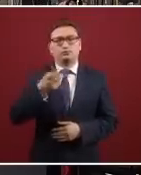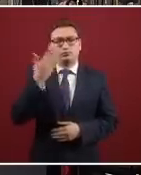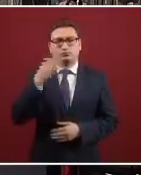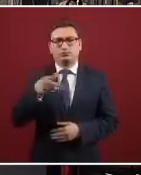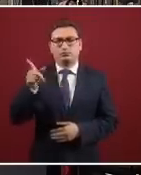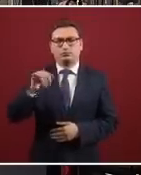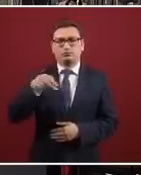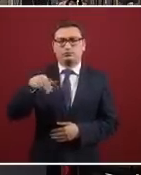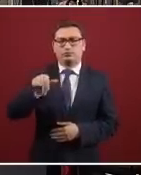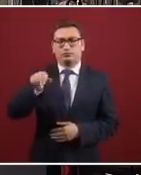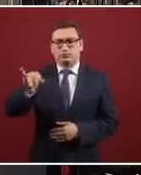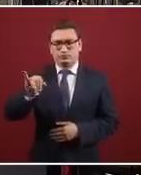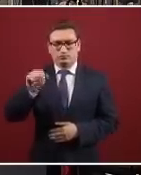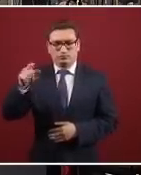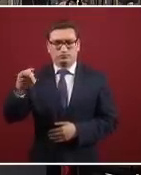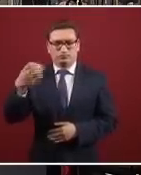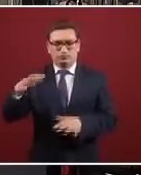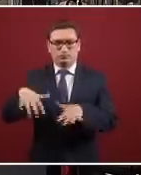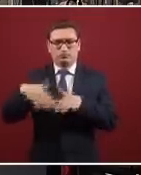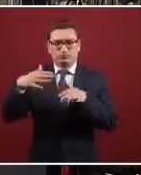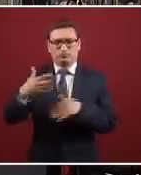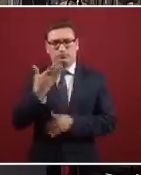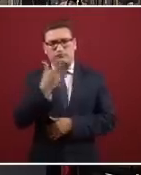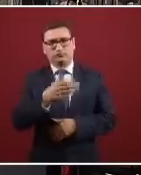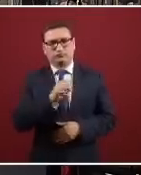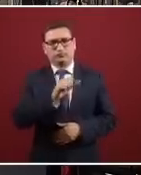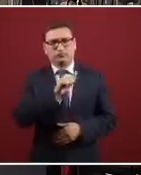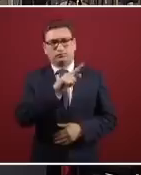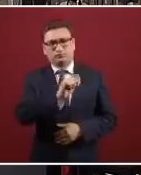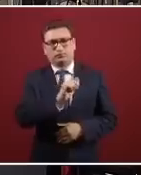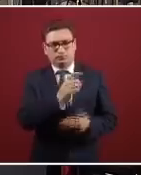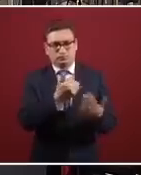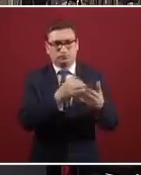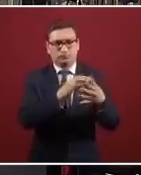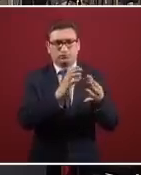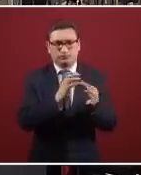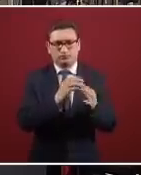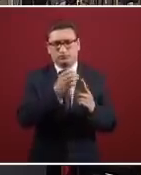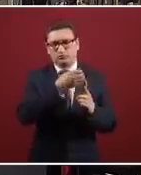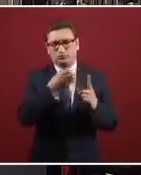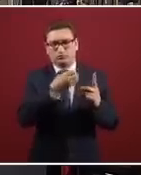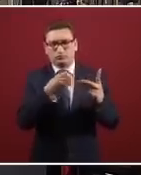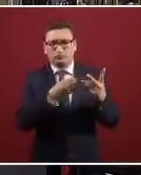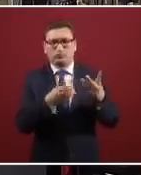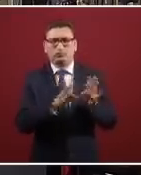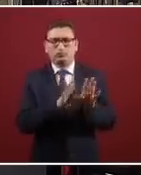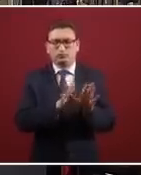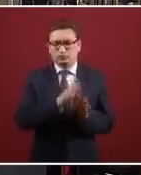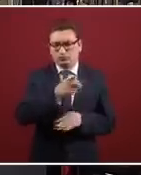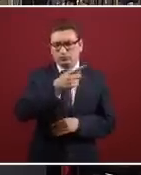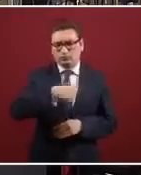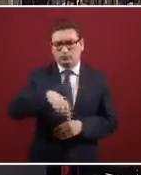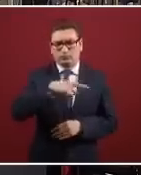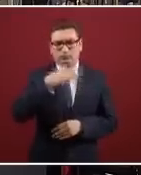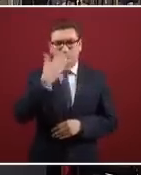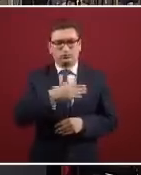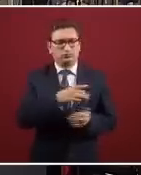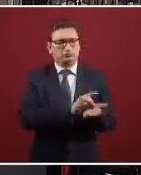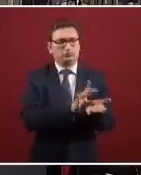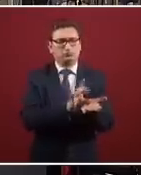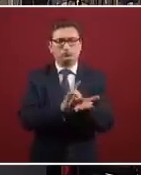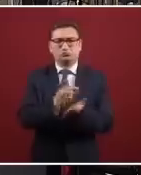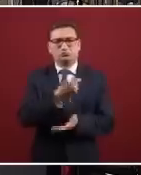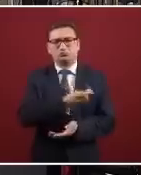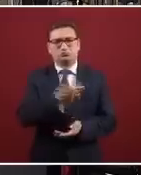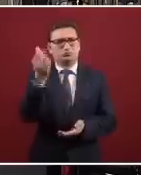INAI solicitó al SAT que diera a conocer la estructura organizacional en la que había basado los despidos